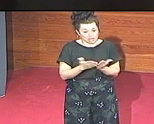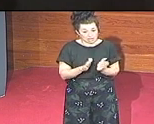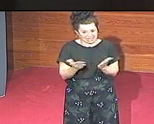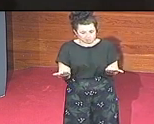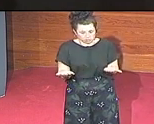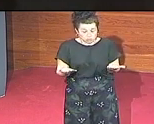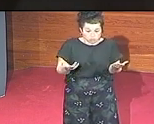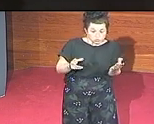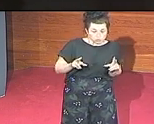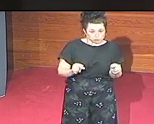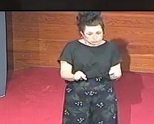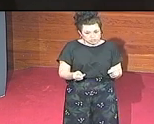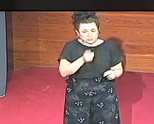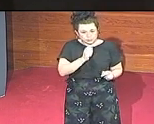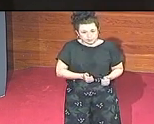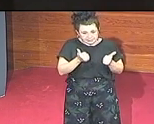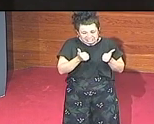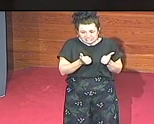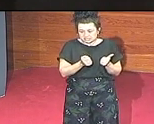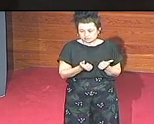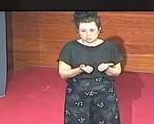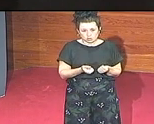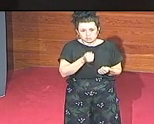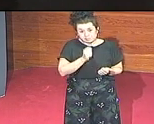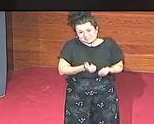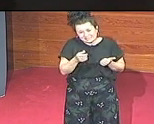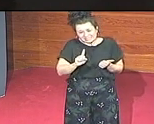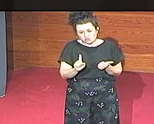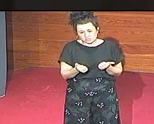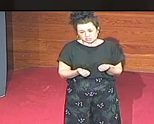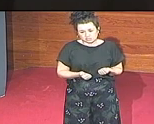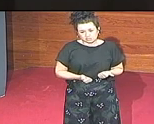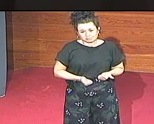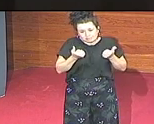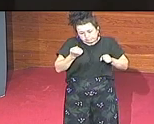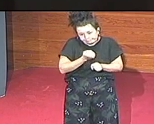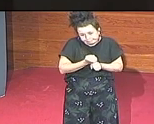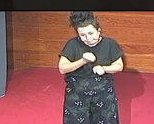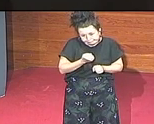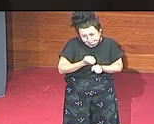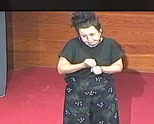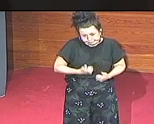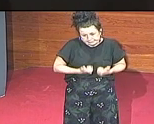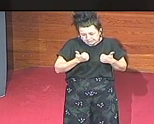más complicado más como lo más complicado no lo que es es más más laborioso